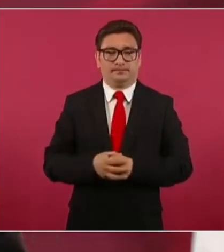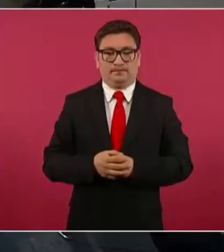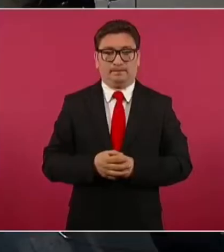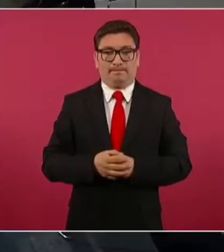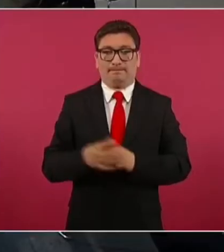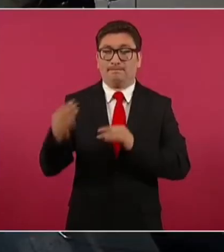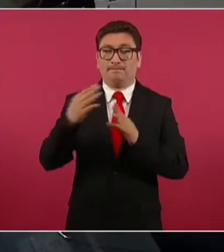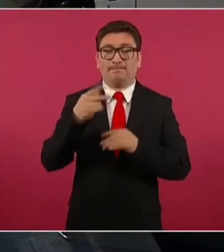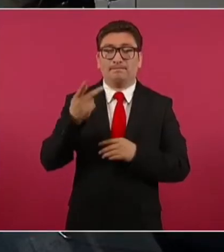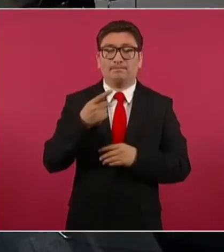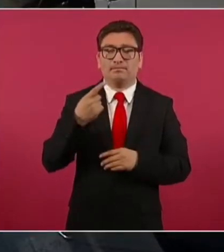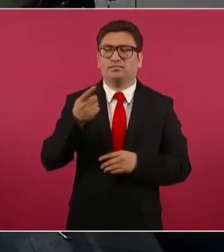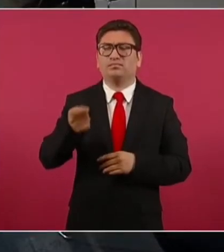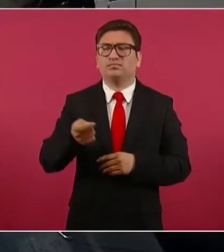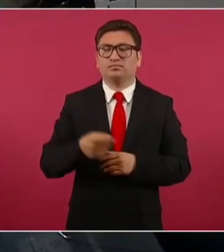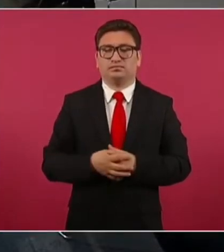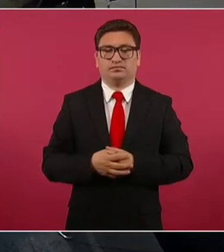¿Mande?